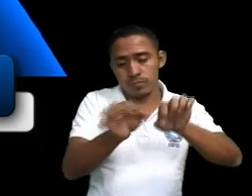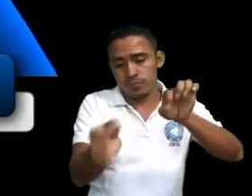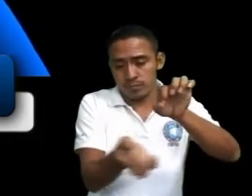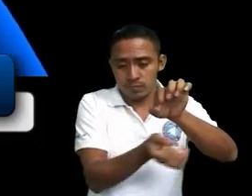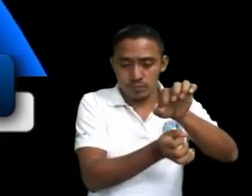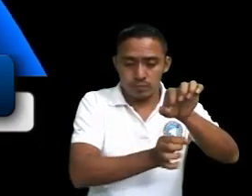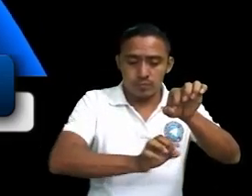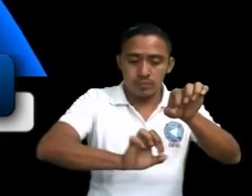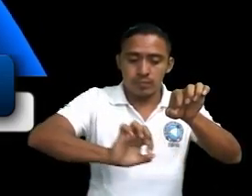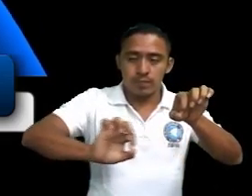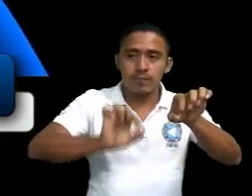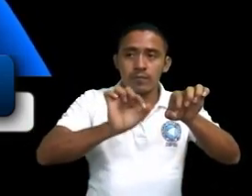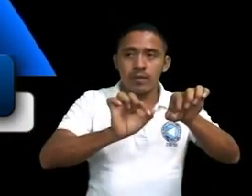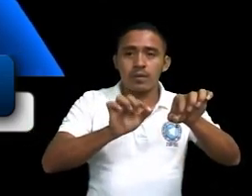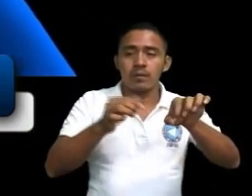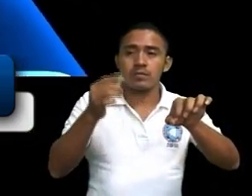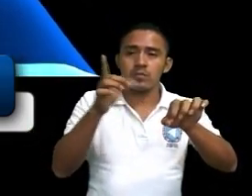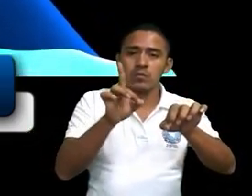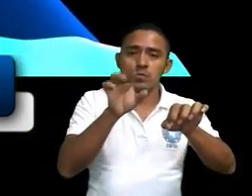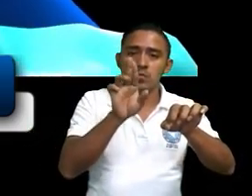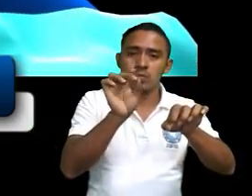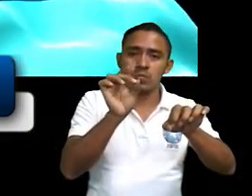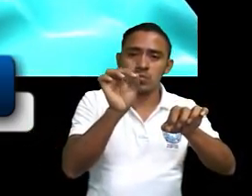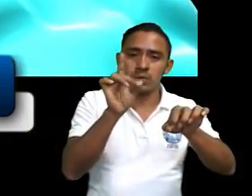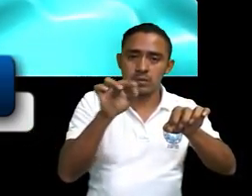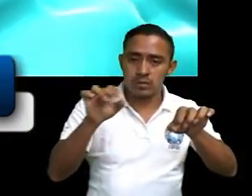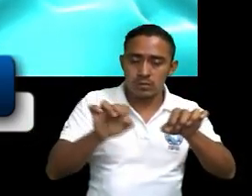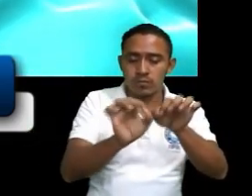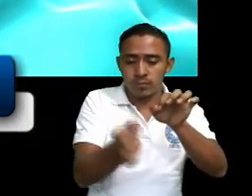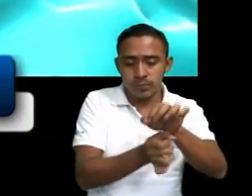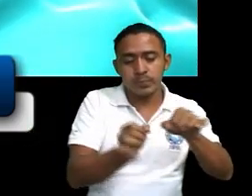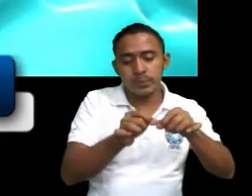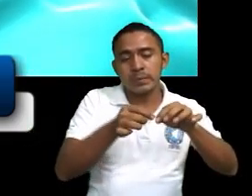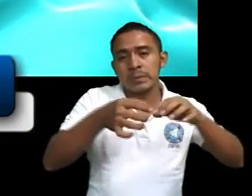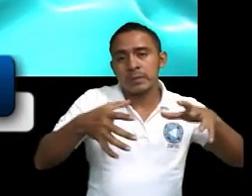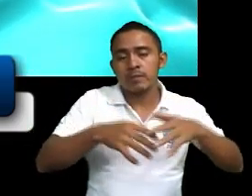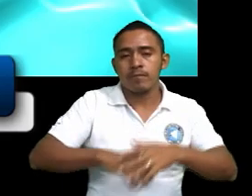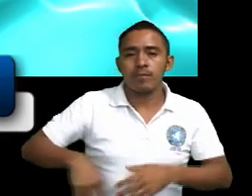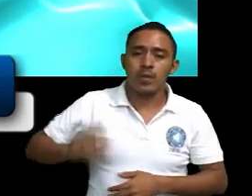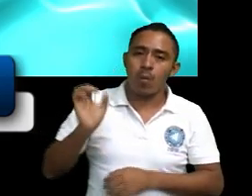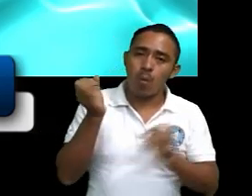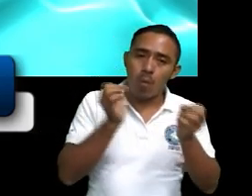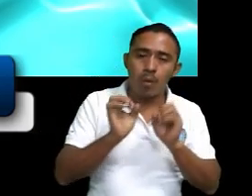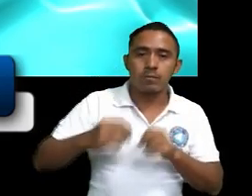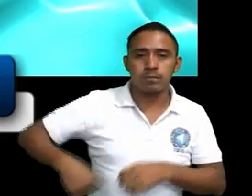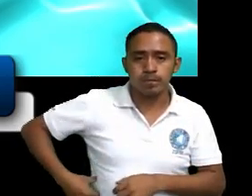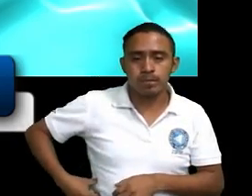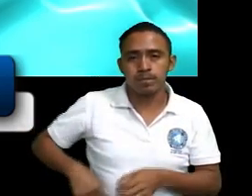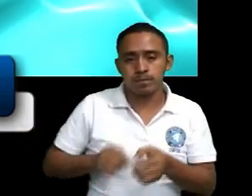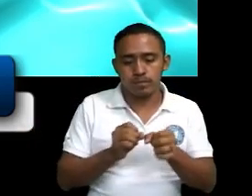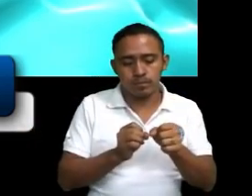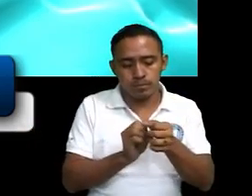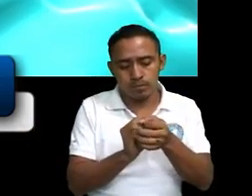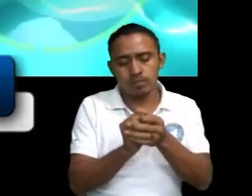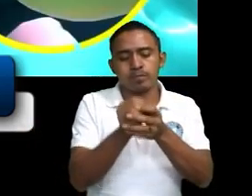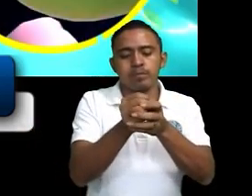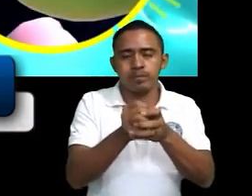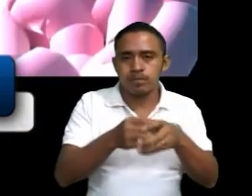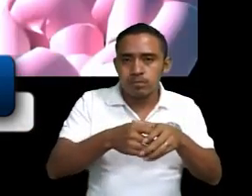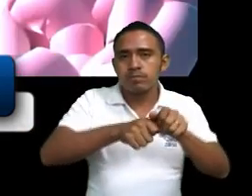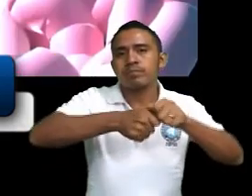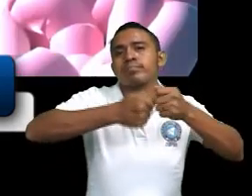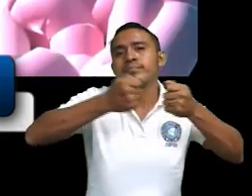intestino delgado, ¿eh? Intestino delgado, el duodeno sobre todo. Correcto. O que la piedra se introduzca dentro de lo que es la vía biliar, rompe la